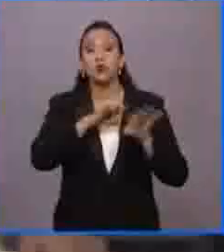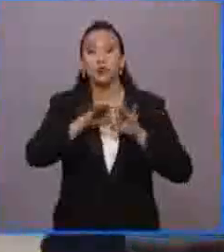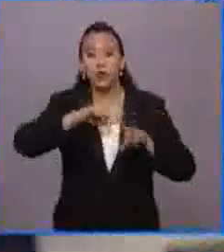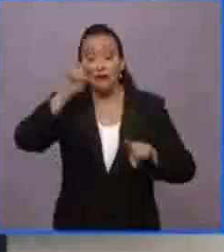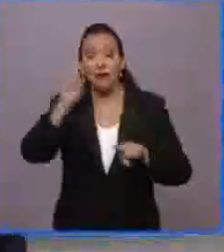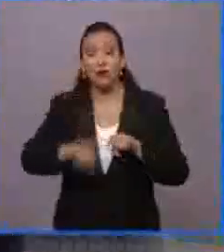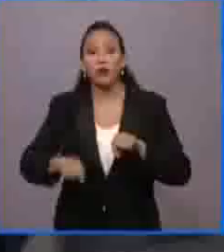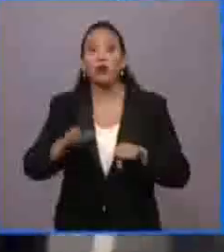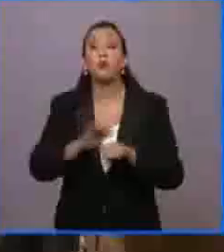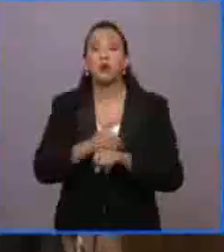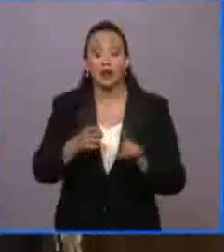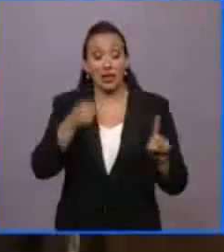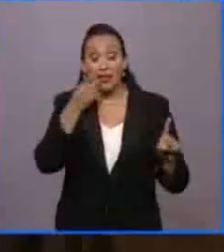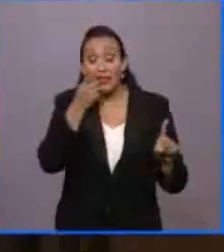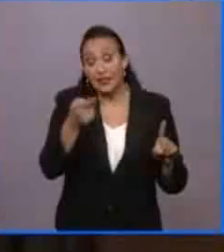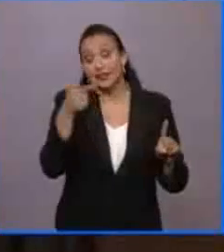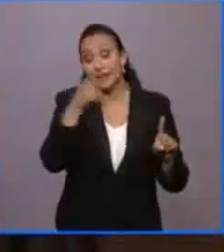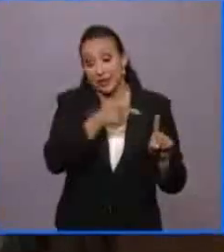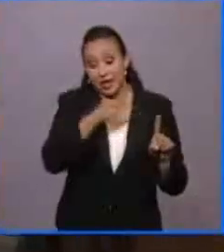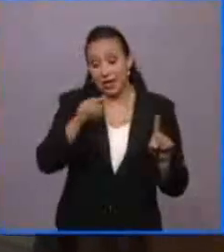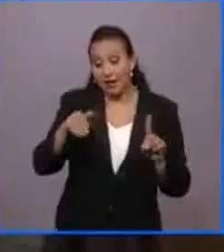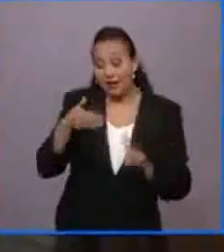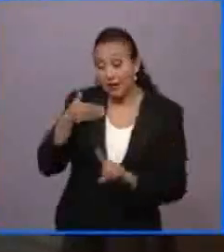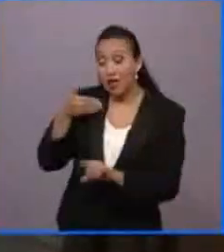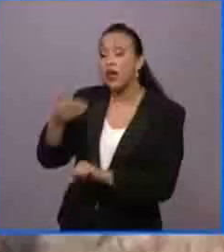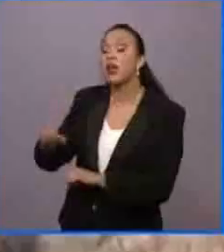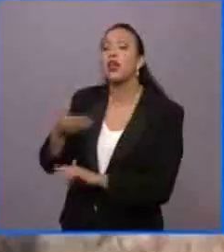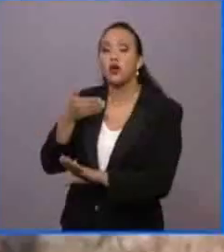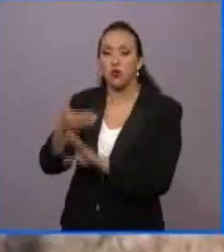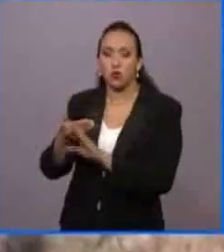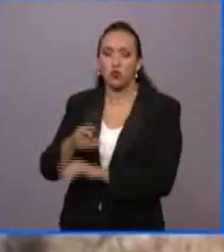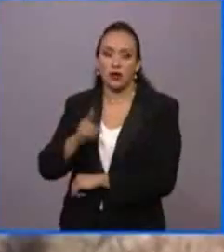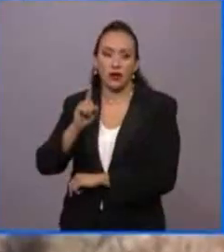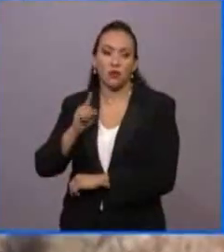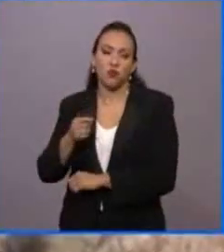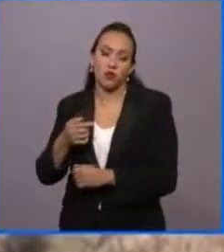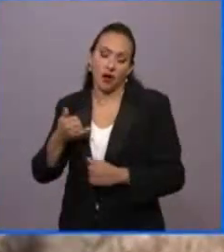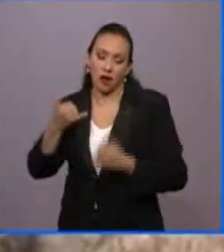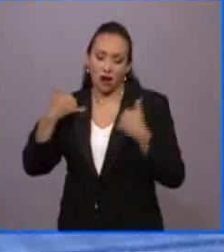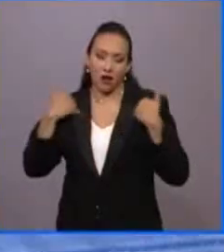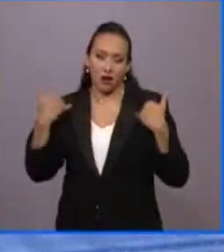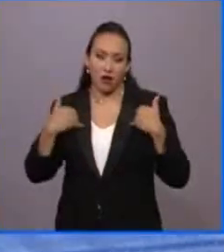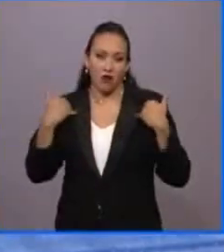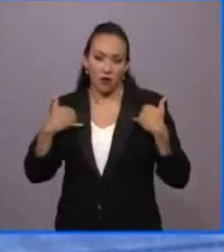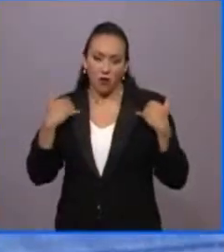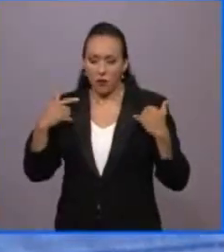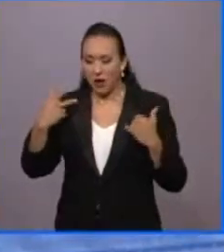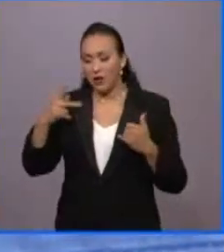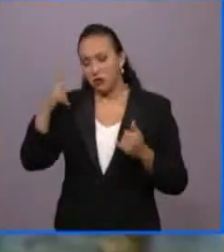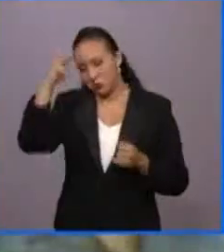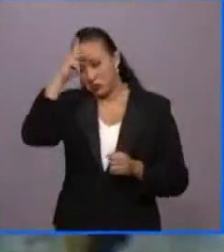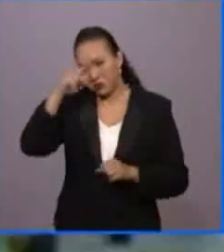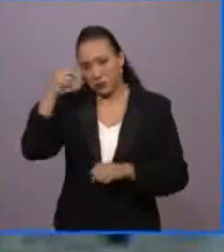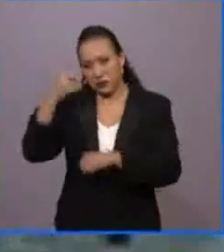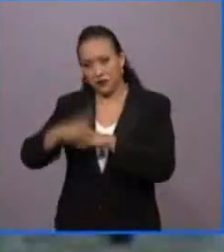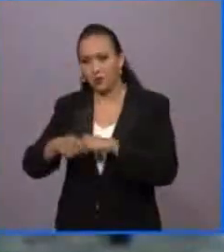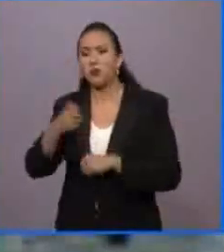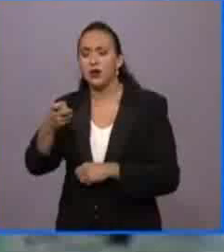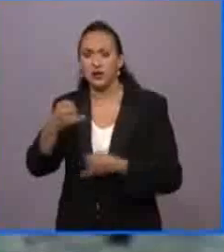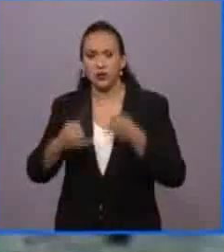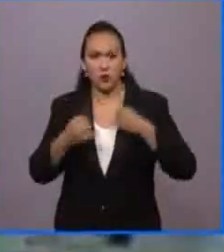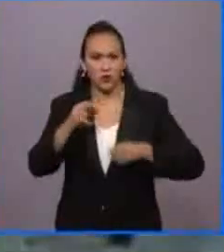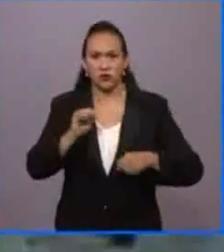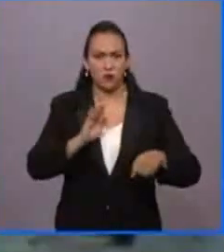profesor por dañar la integridad psicológica de un estudiante. En el caso, el juez de distrito negó el amparo, por lo que